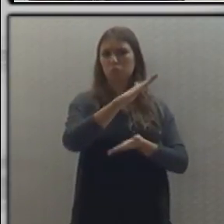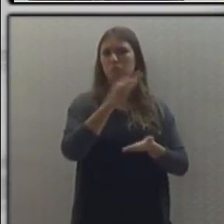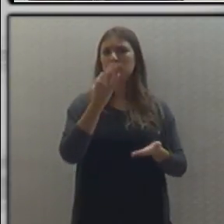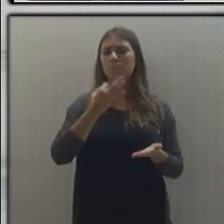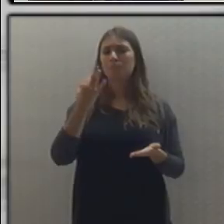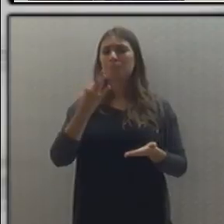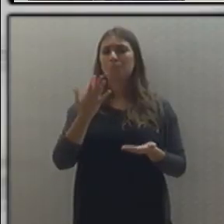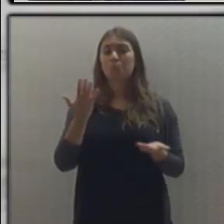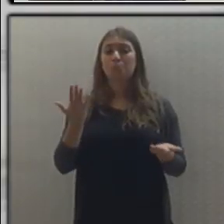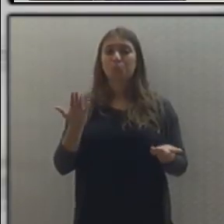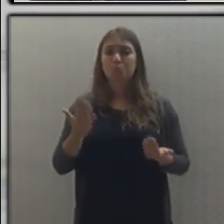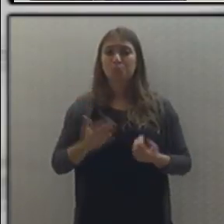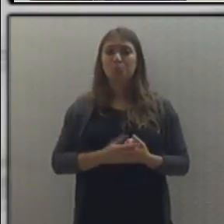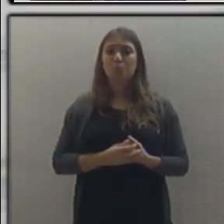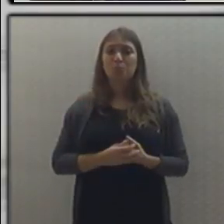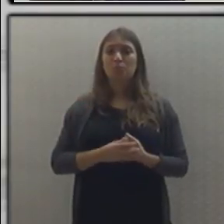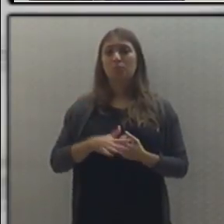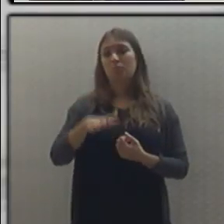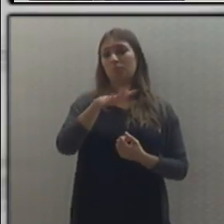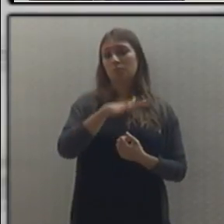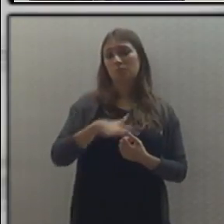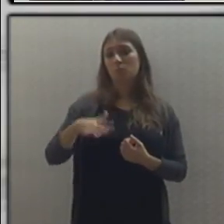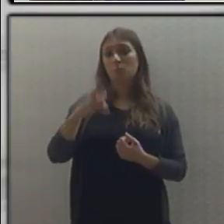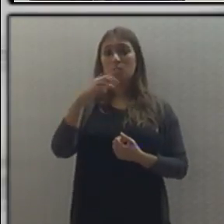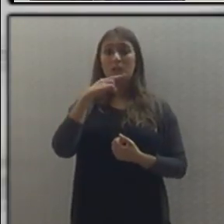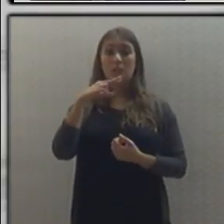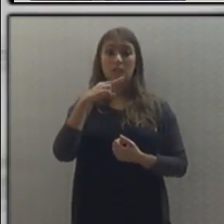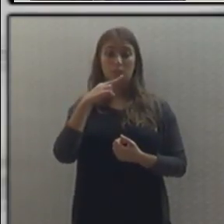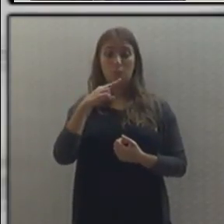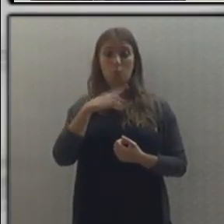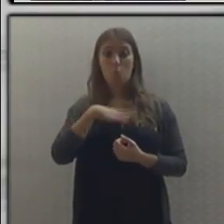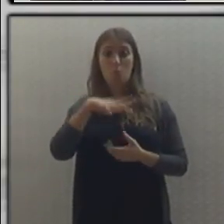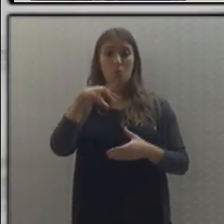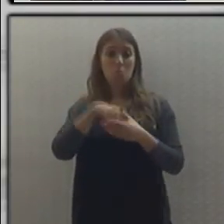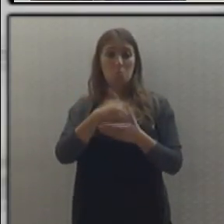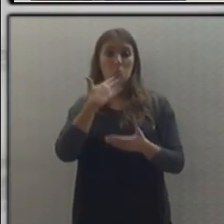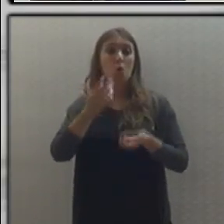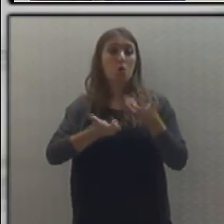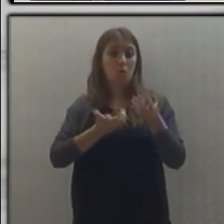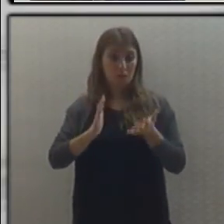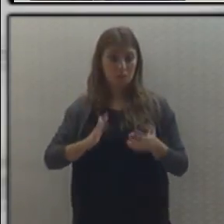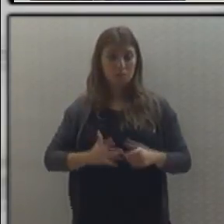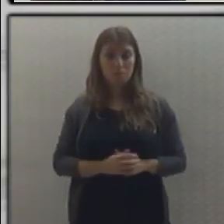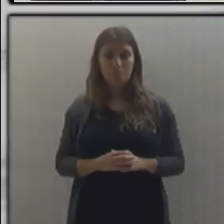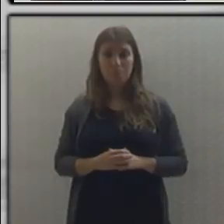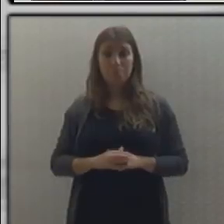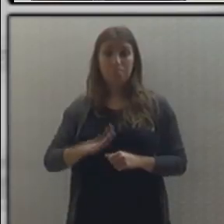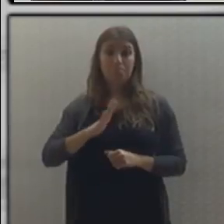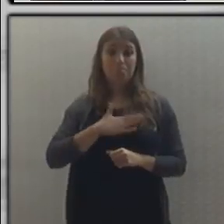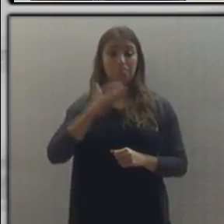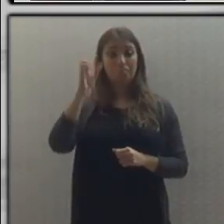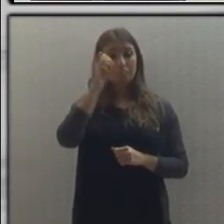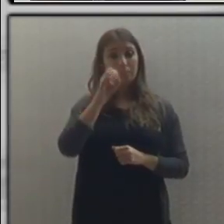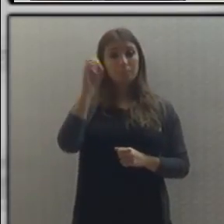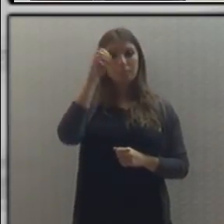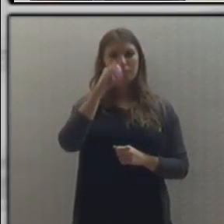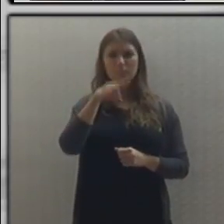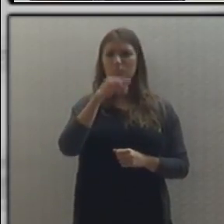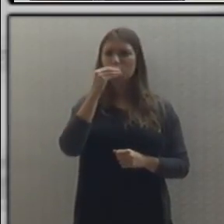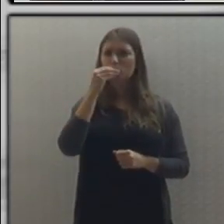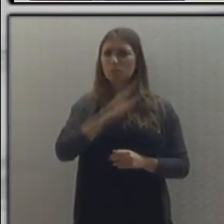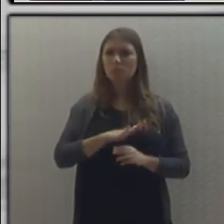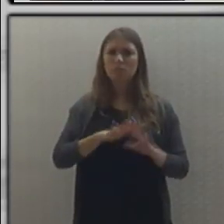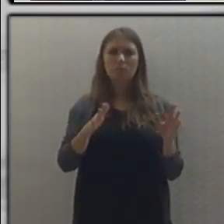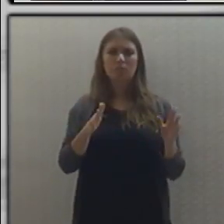una pequeña estancia con un aseo que puede incorporar cocina. Esto, en mi opinión, funciona muy bien